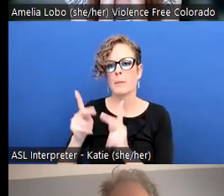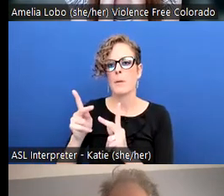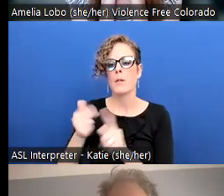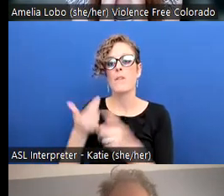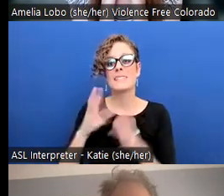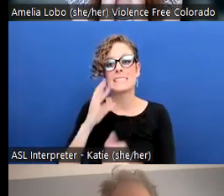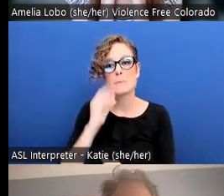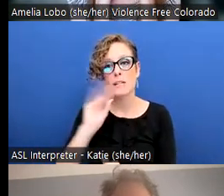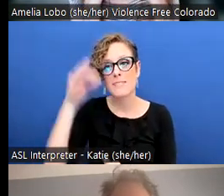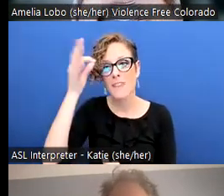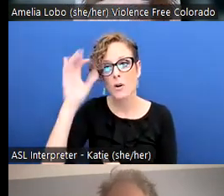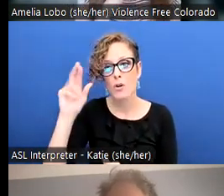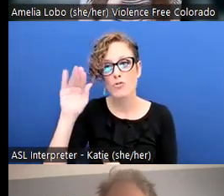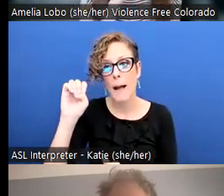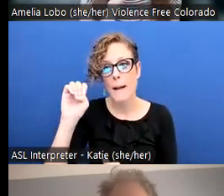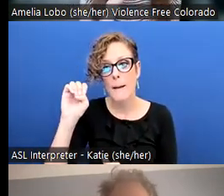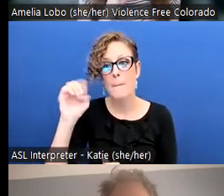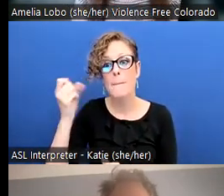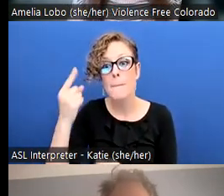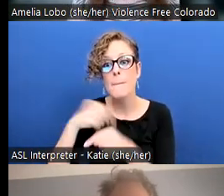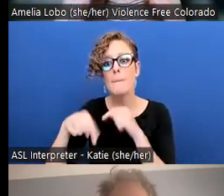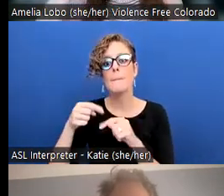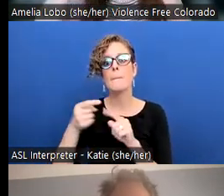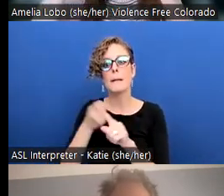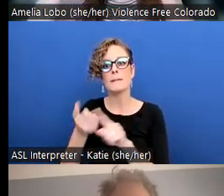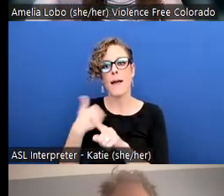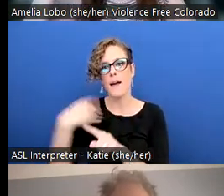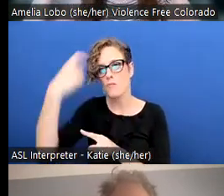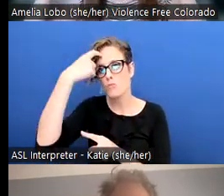para analizar víctimas de violencia